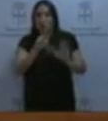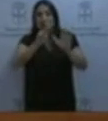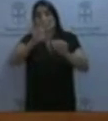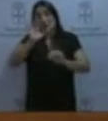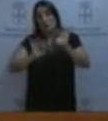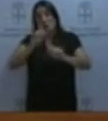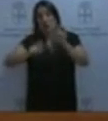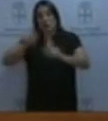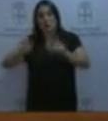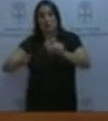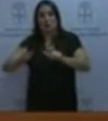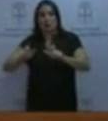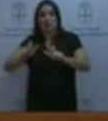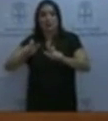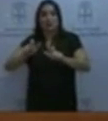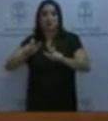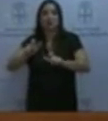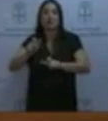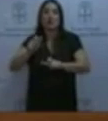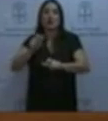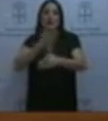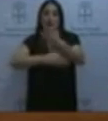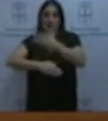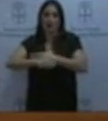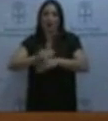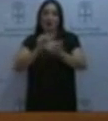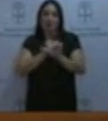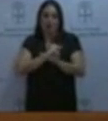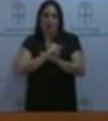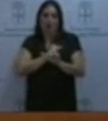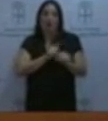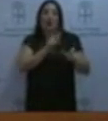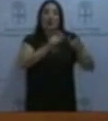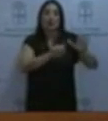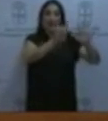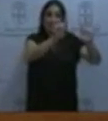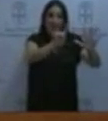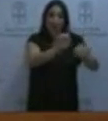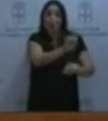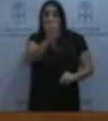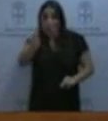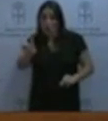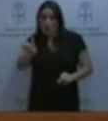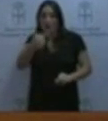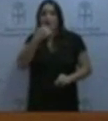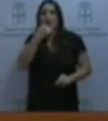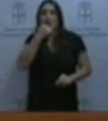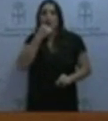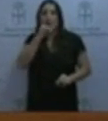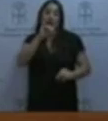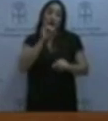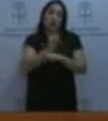paro entre este colectivo. 1 de cada 6 personas, además, señala el